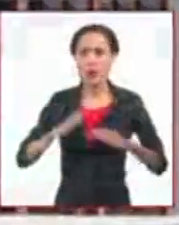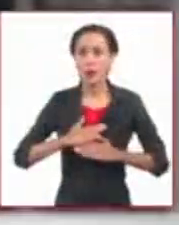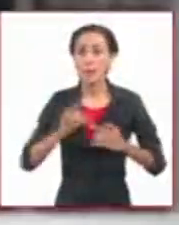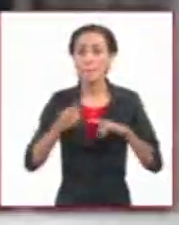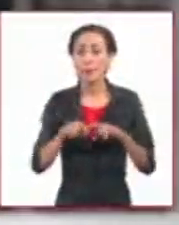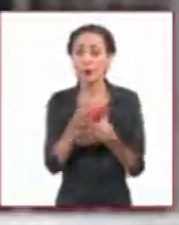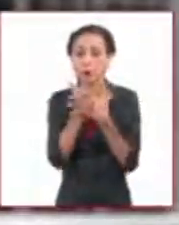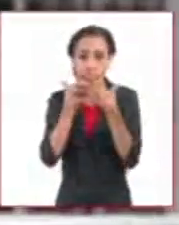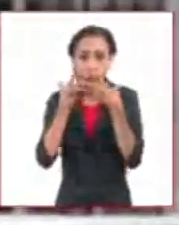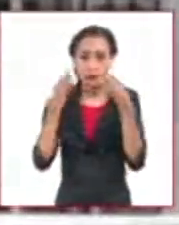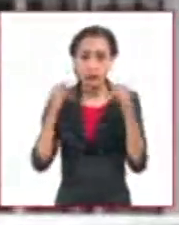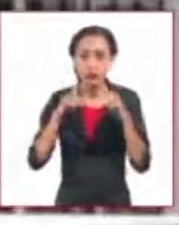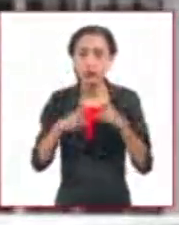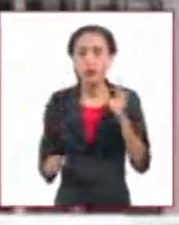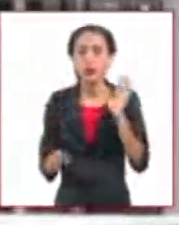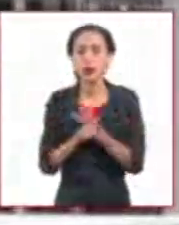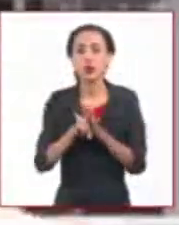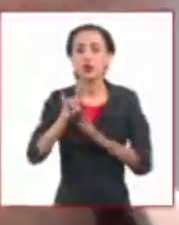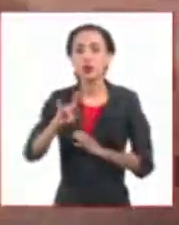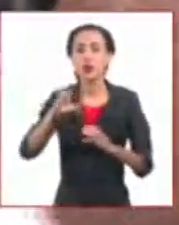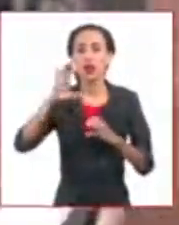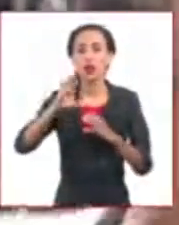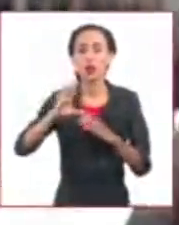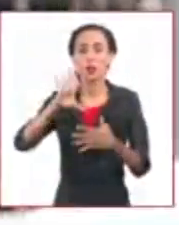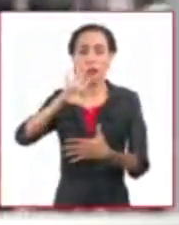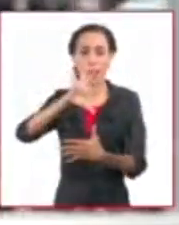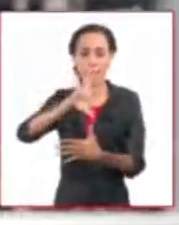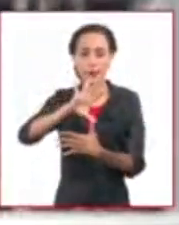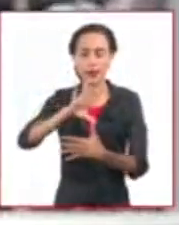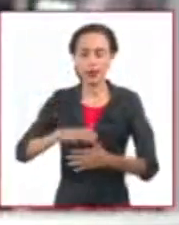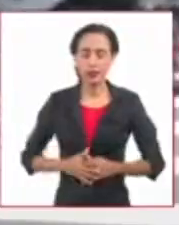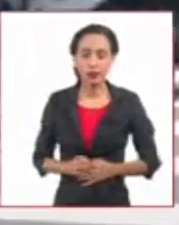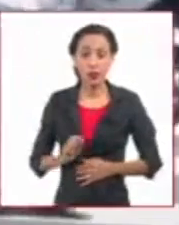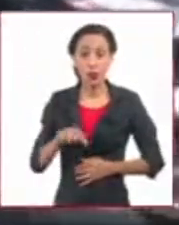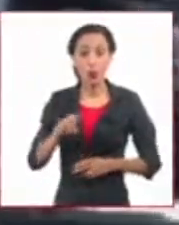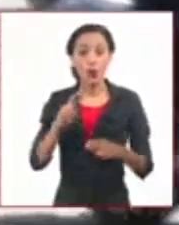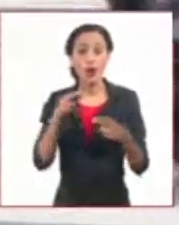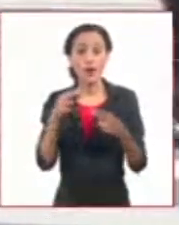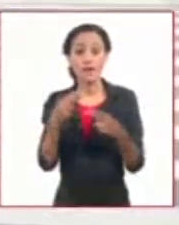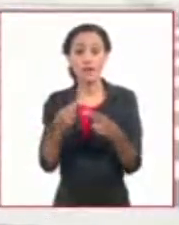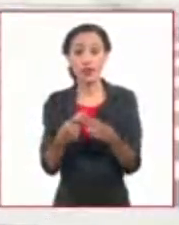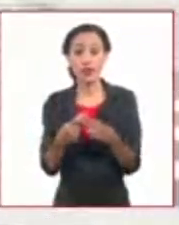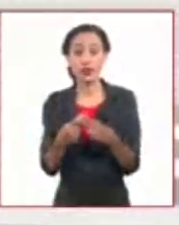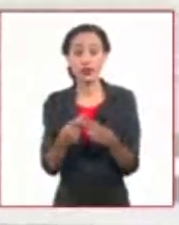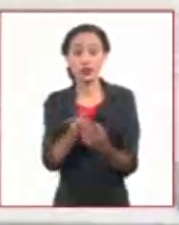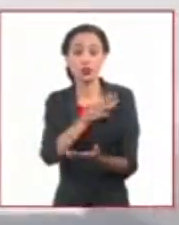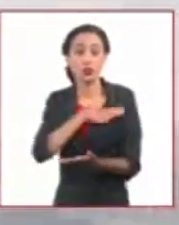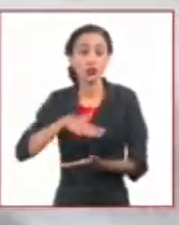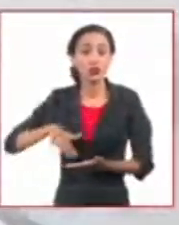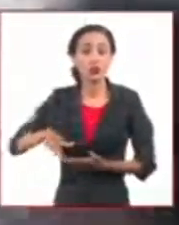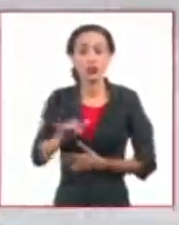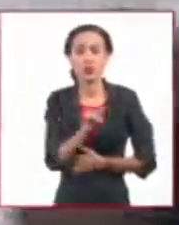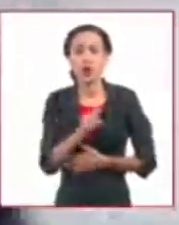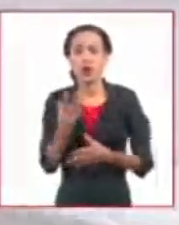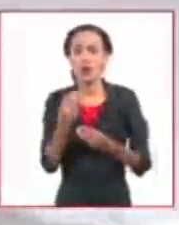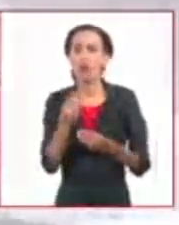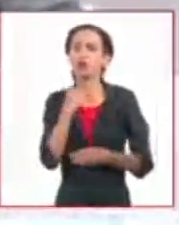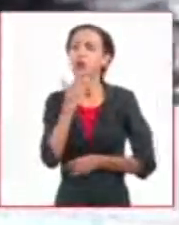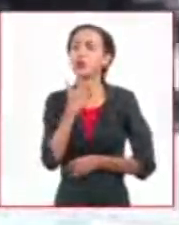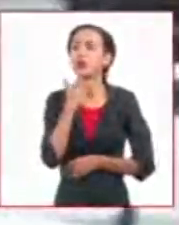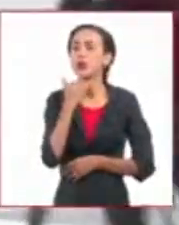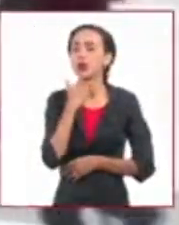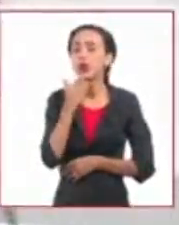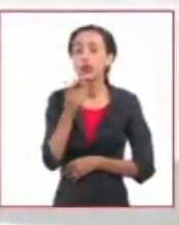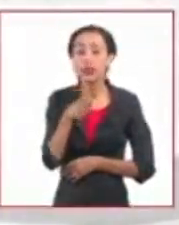al inicio de la novena cumbre de las américas un evento que ha traído a la zona un amplio dispositivo policial y un auténtico lavado de